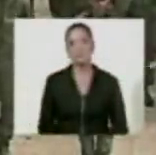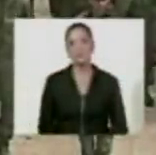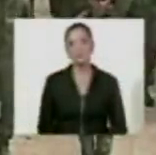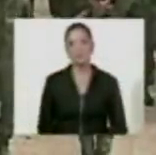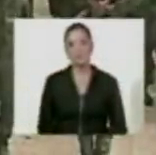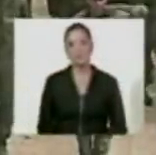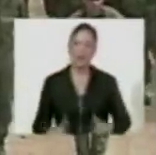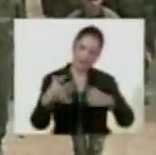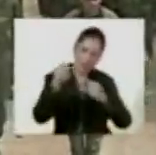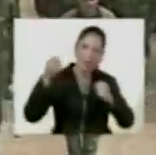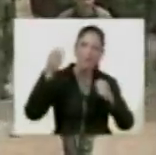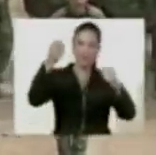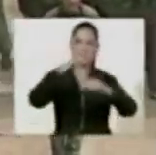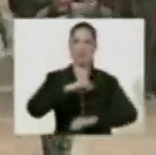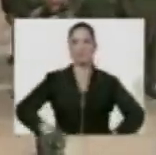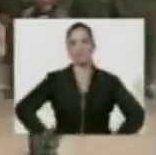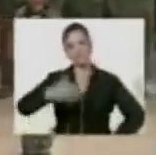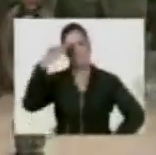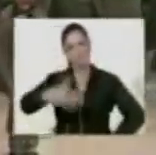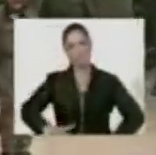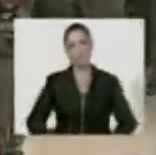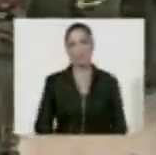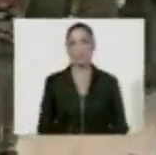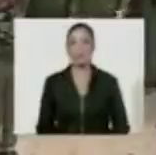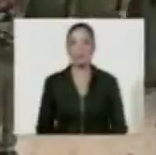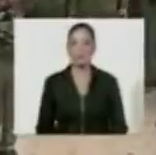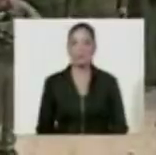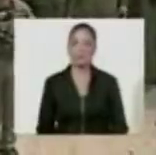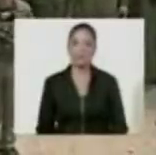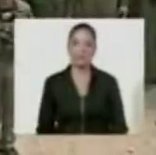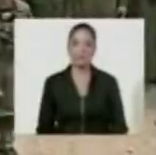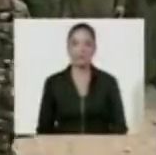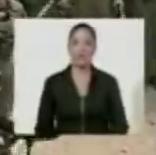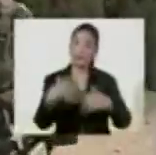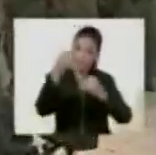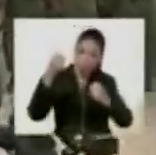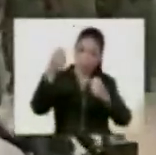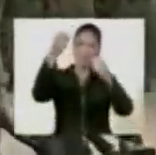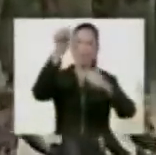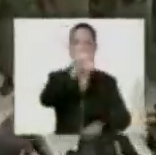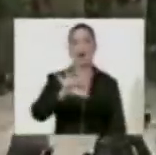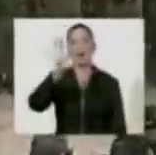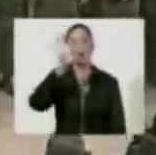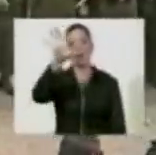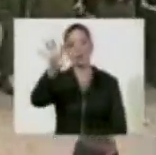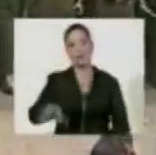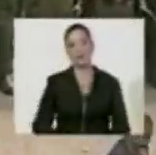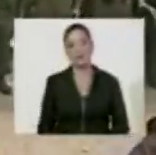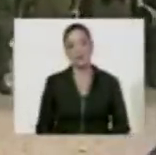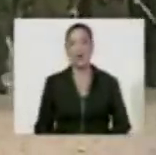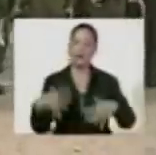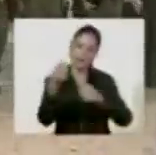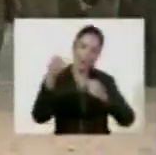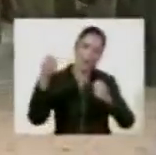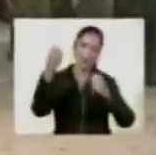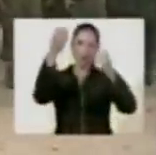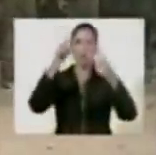¡Que viva la Fuerza Armada Nacional Bolivariana! ¡Que viva la patria! ¡Que viva la